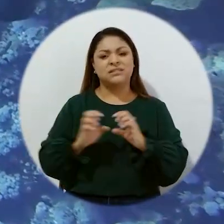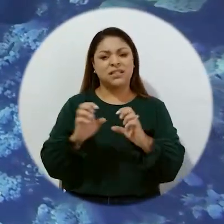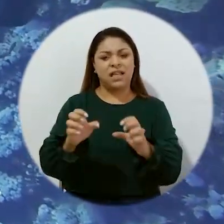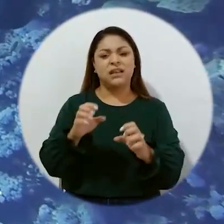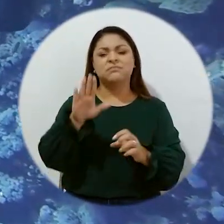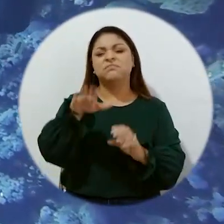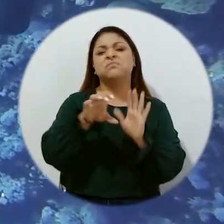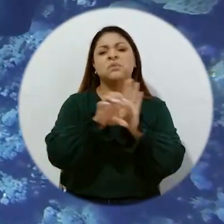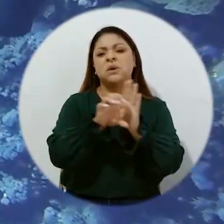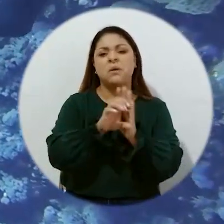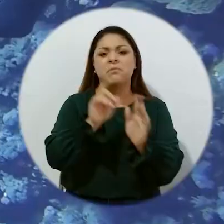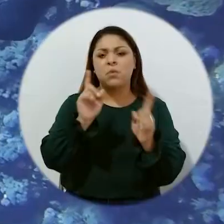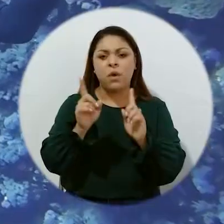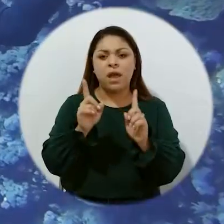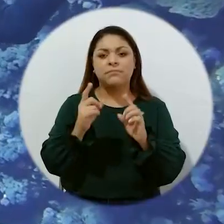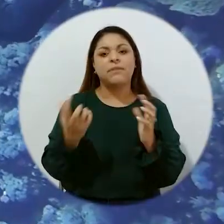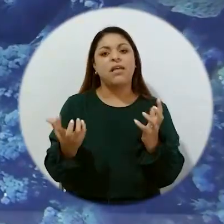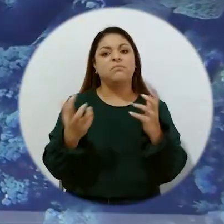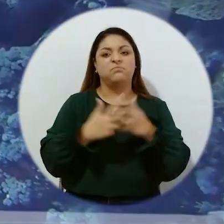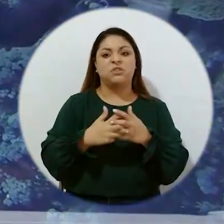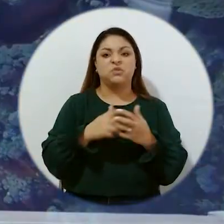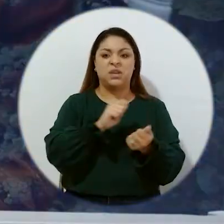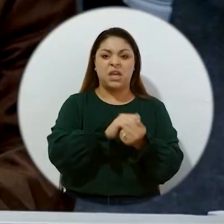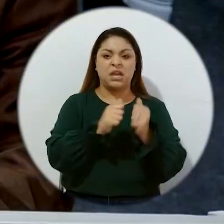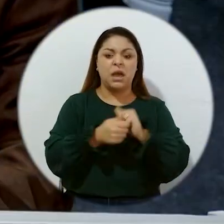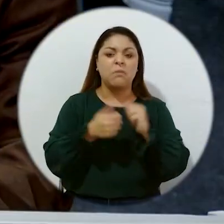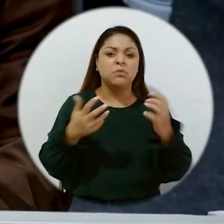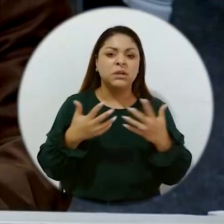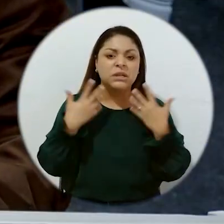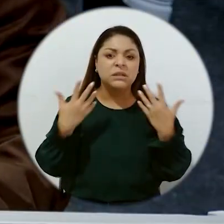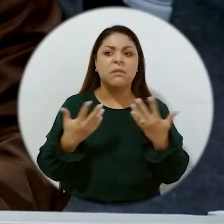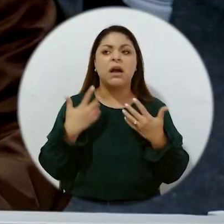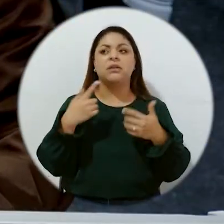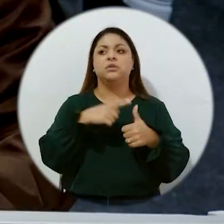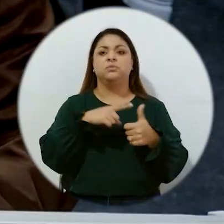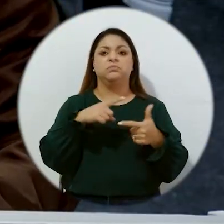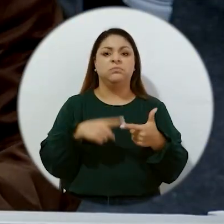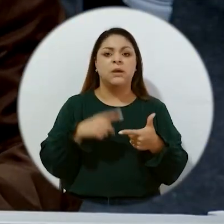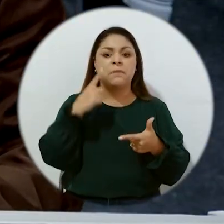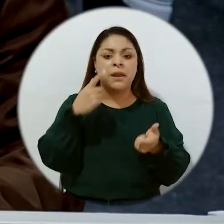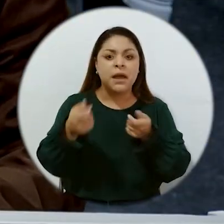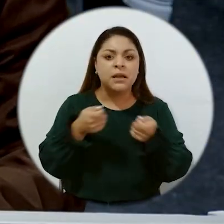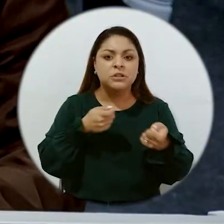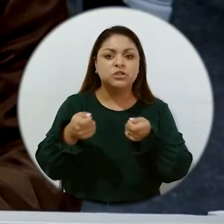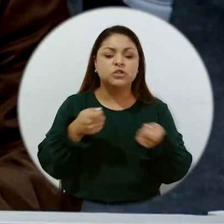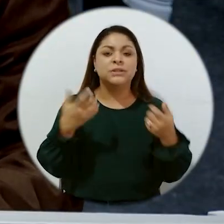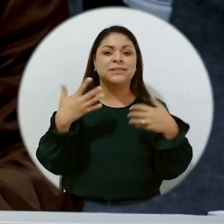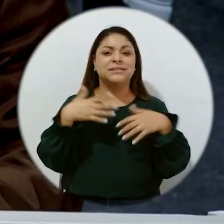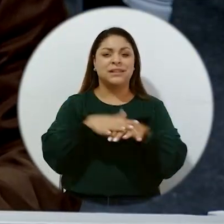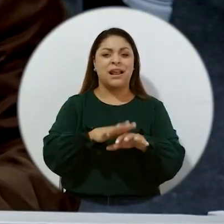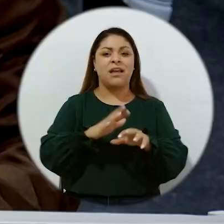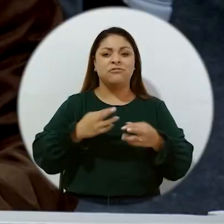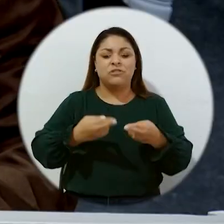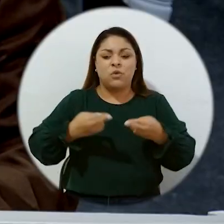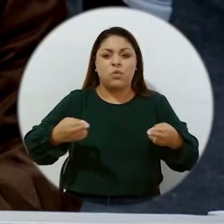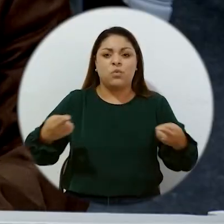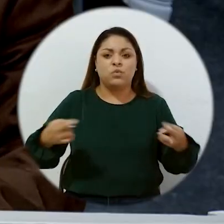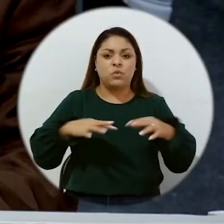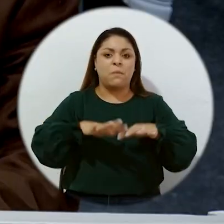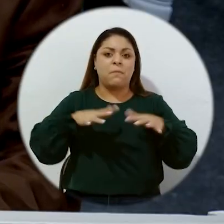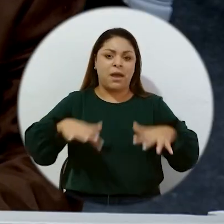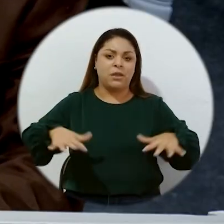la estrategia de adaptación al cambio climático, está la estrategia para la gestión integral de los recursos